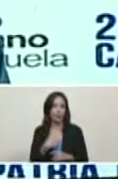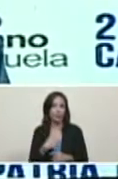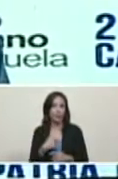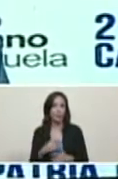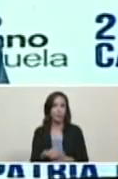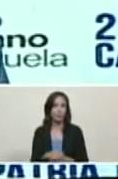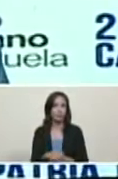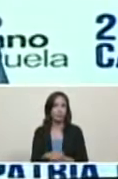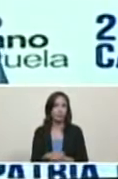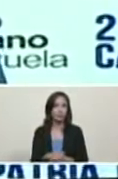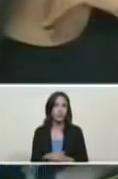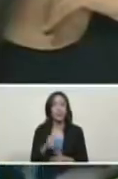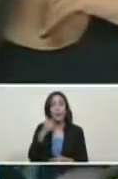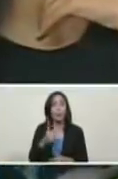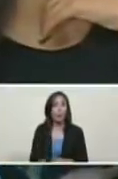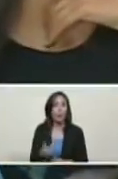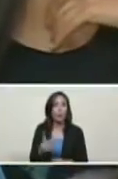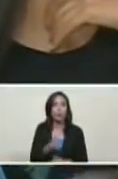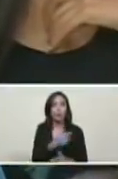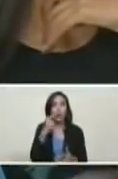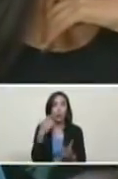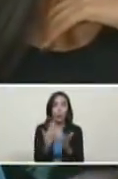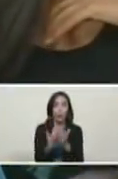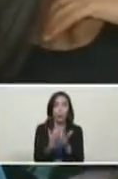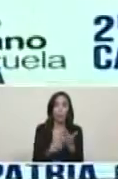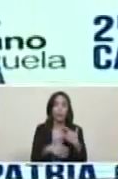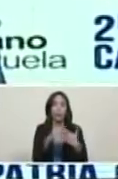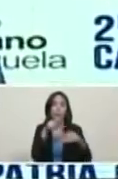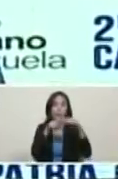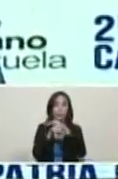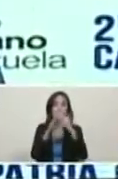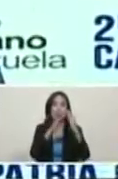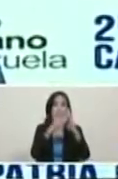Muy importante, la agenda concreta de acción por comunidad,